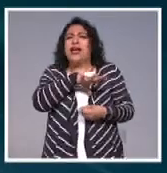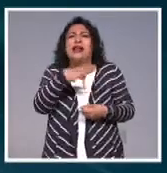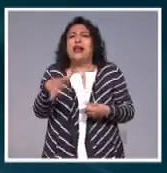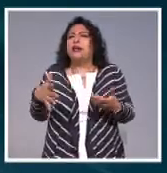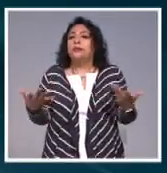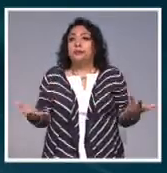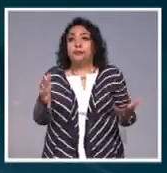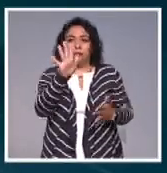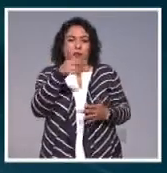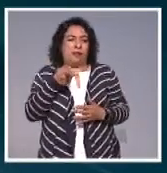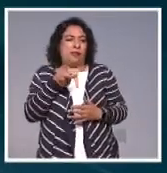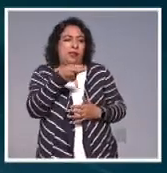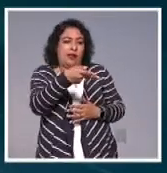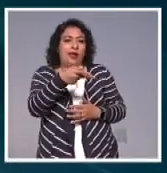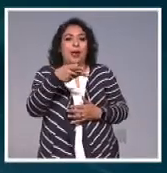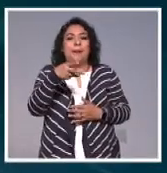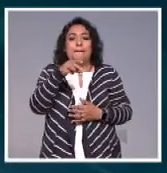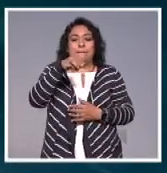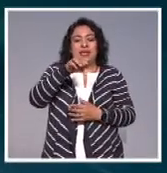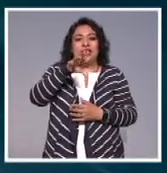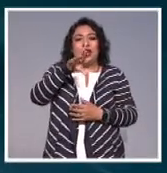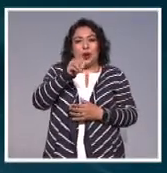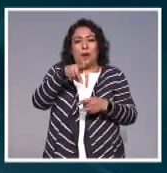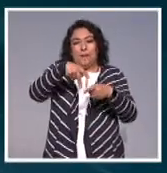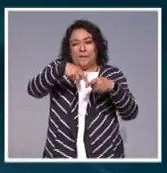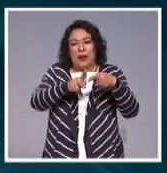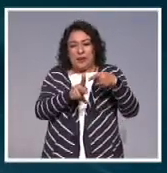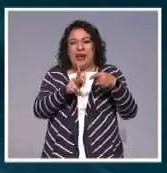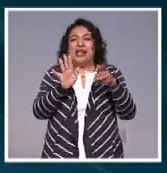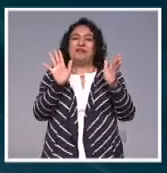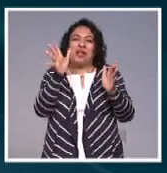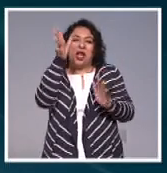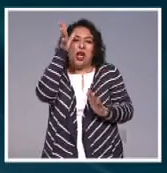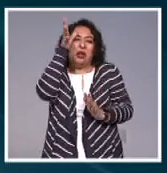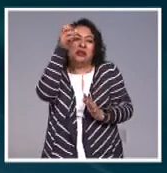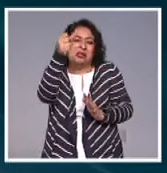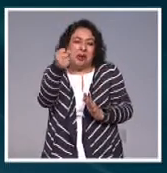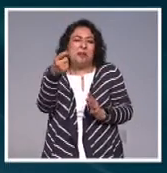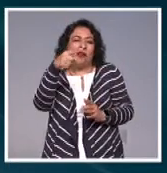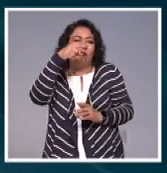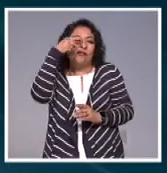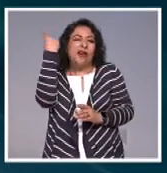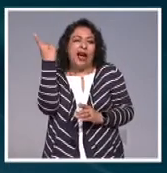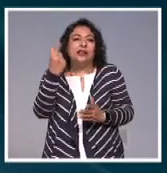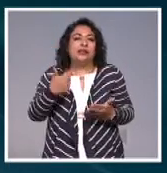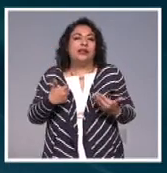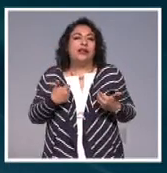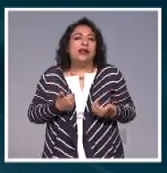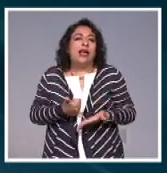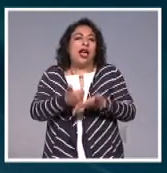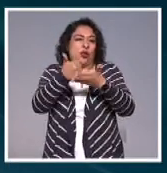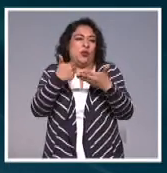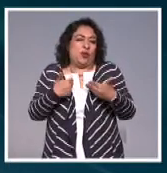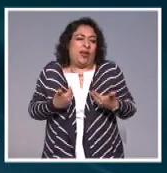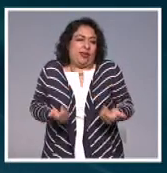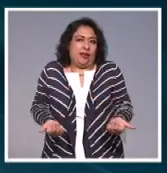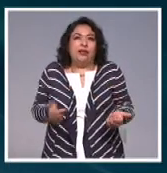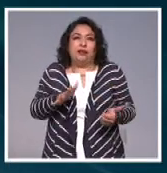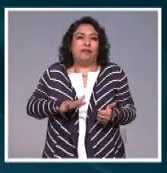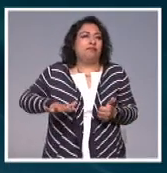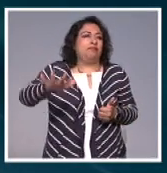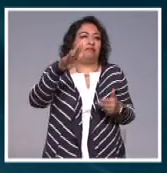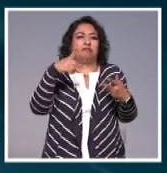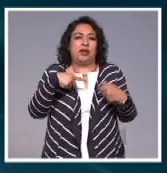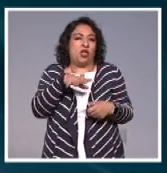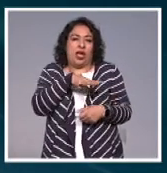Pues me gusta llamarle microplomería porque creo que es un concepto que puede ser más fácil de entender para el público